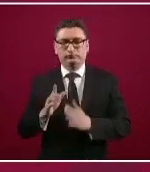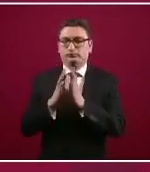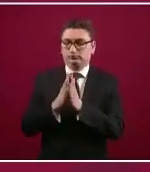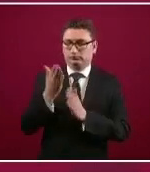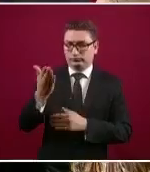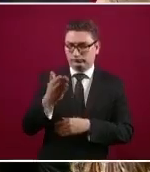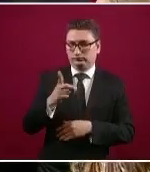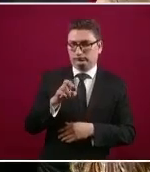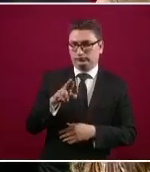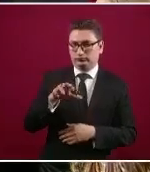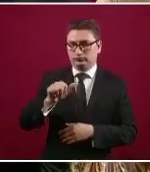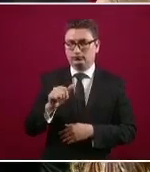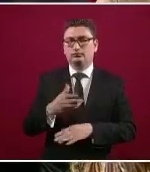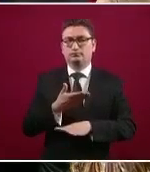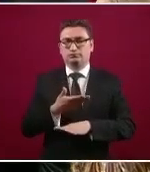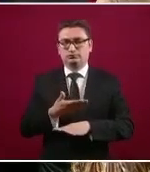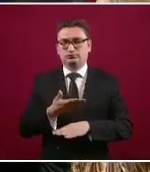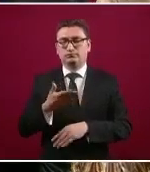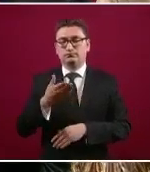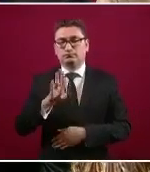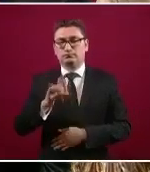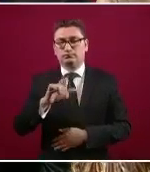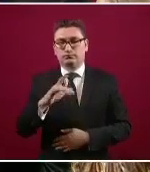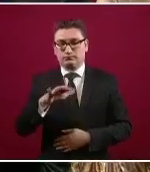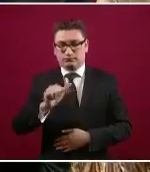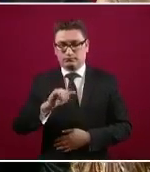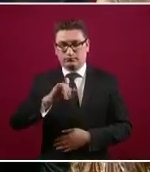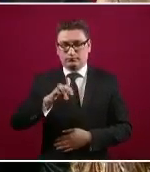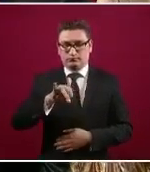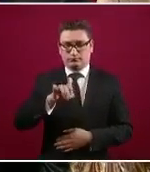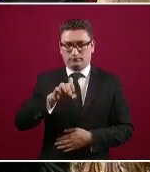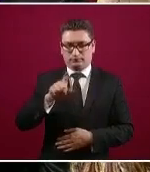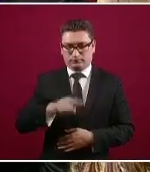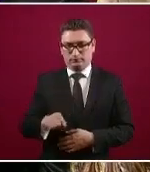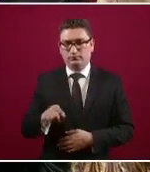doctora Blanca Jiménez que nos exponga.